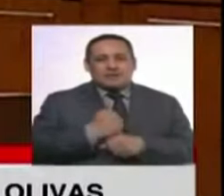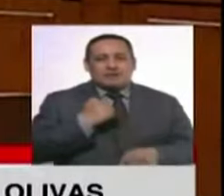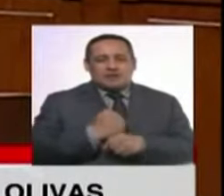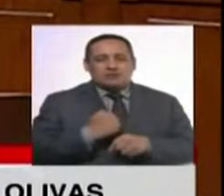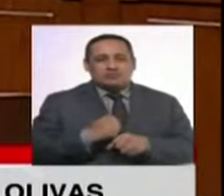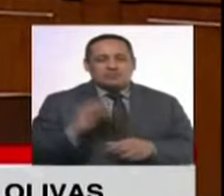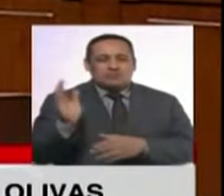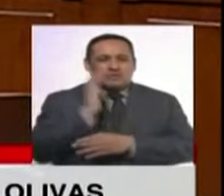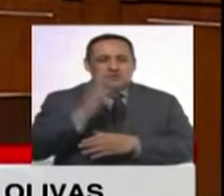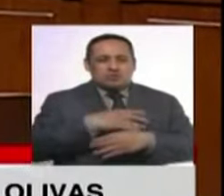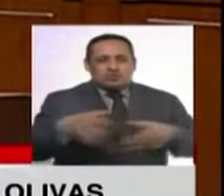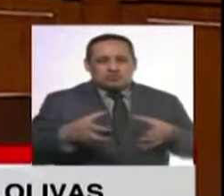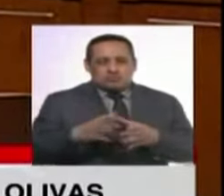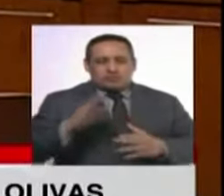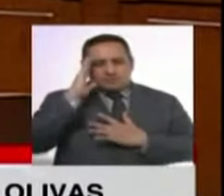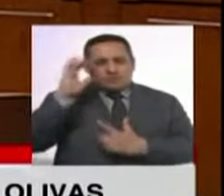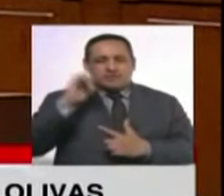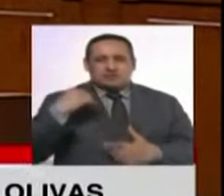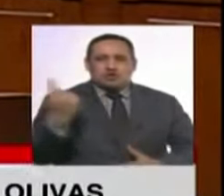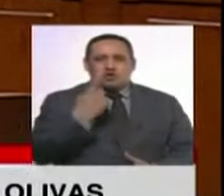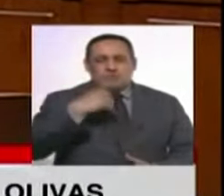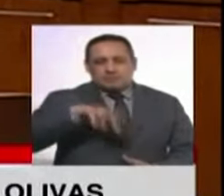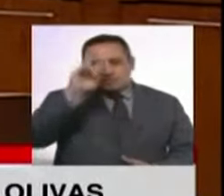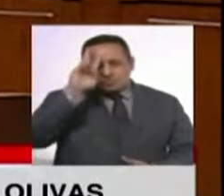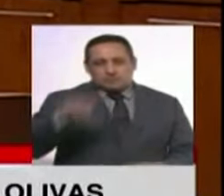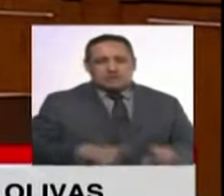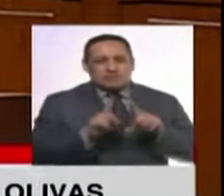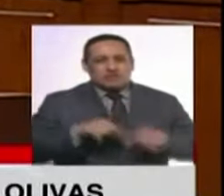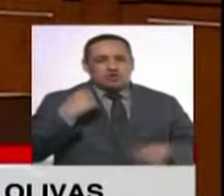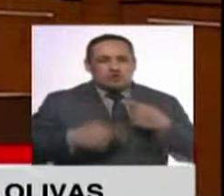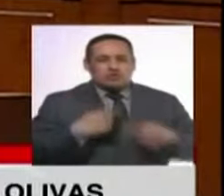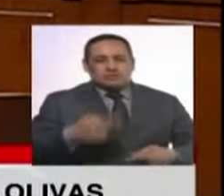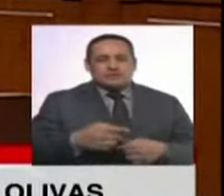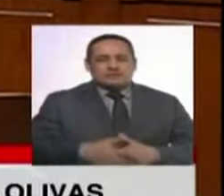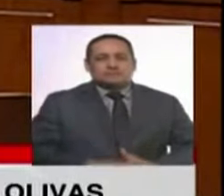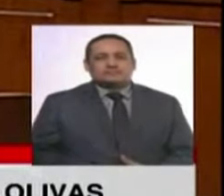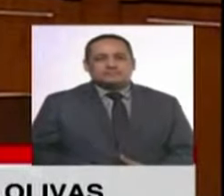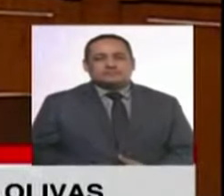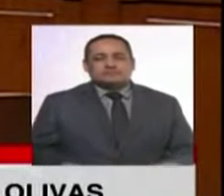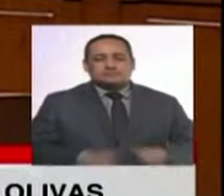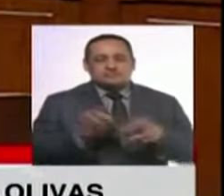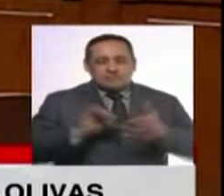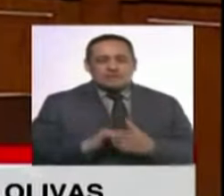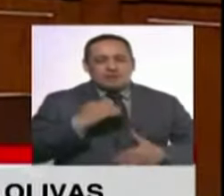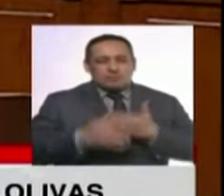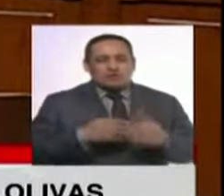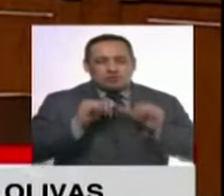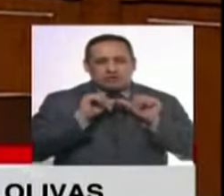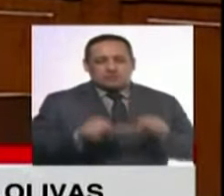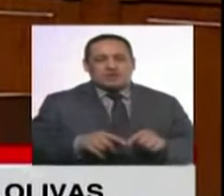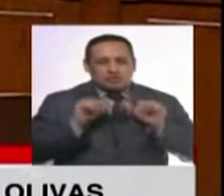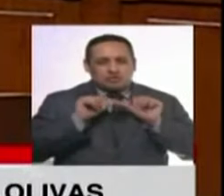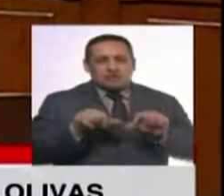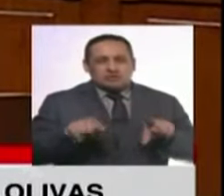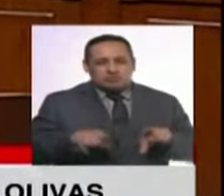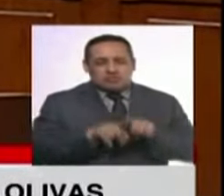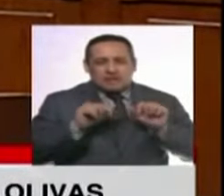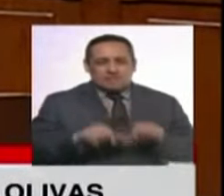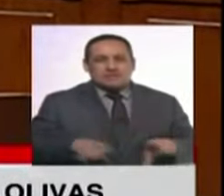patronaje conjunto con las fuerzas armadas a nivel nacional todos los días y así vamos a continuar en forma permanente